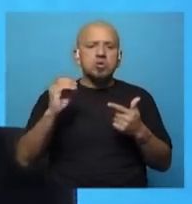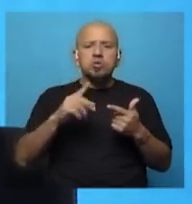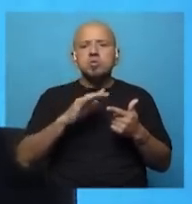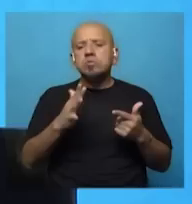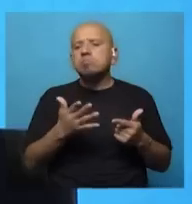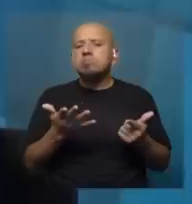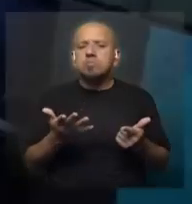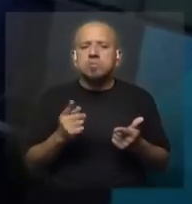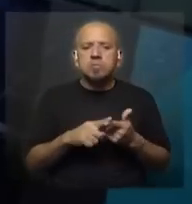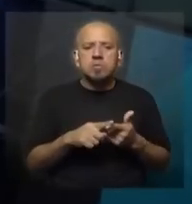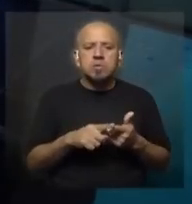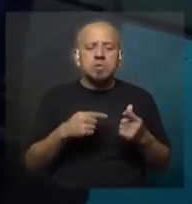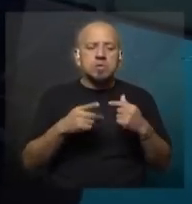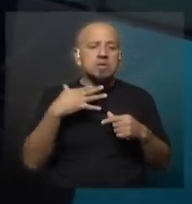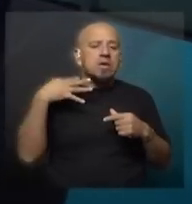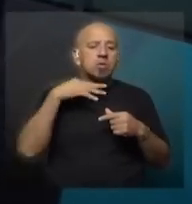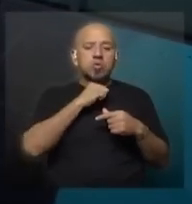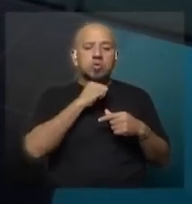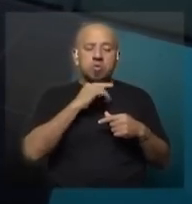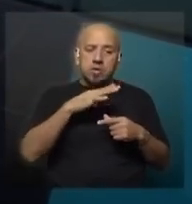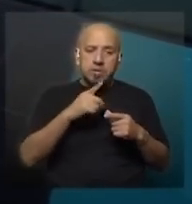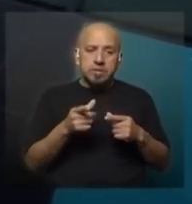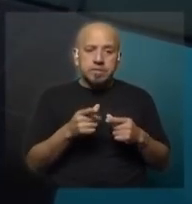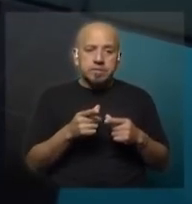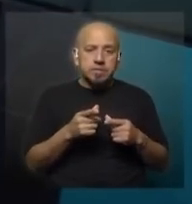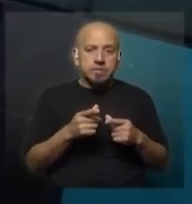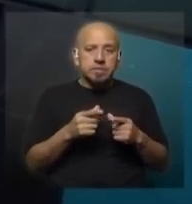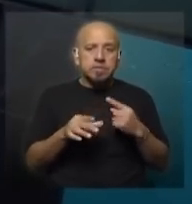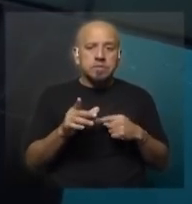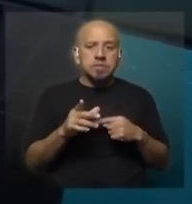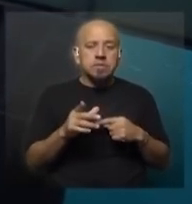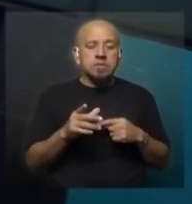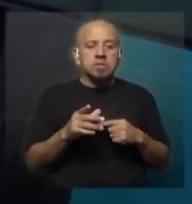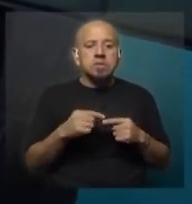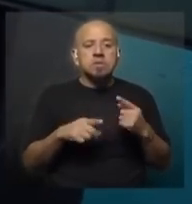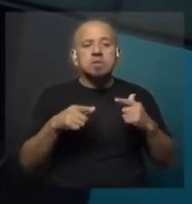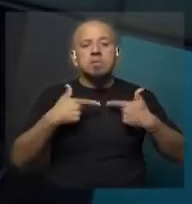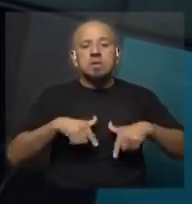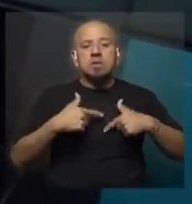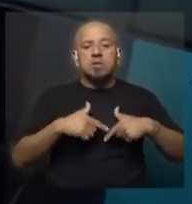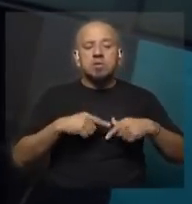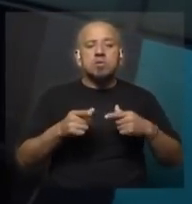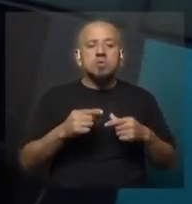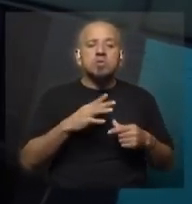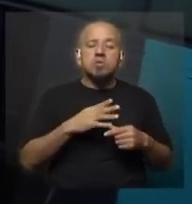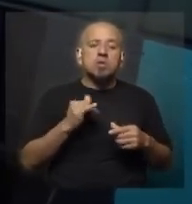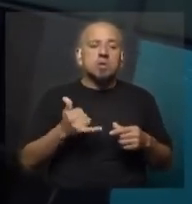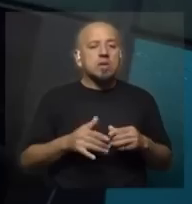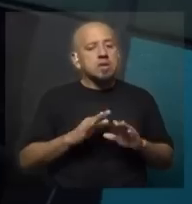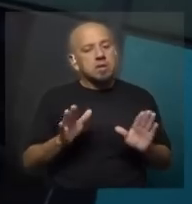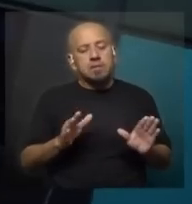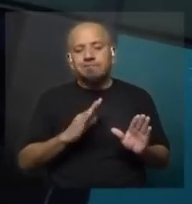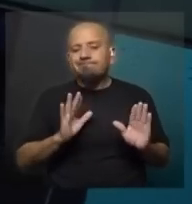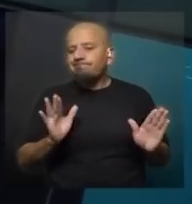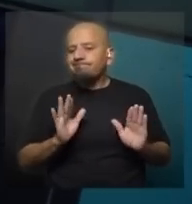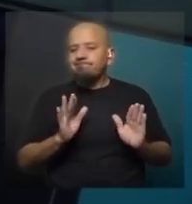cargos ya la interpelación de agosto habíamos concluido que el canciller y el ministro del interior debían dar un paso al costado Ya lo